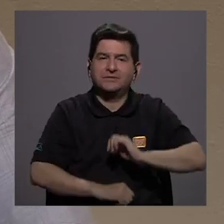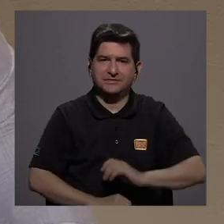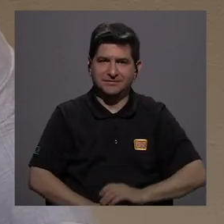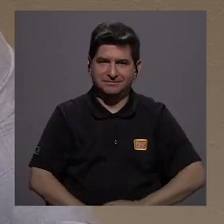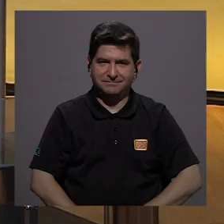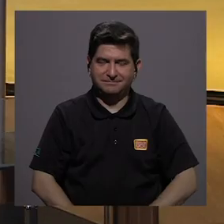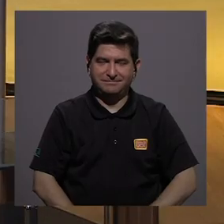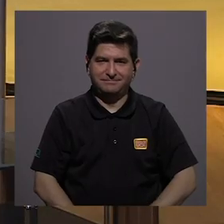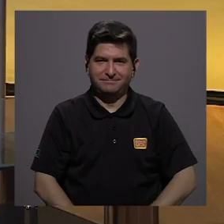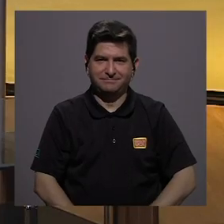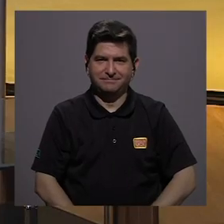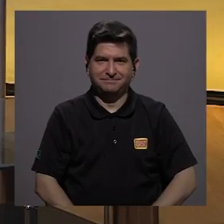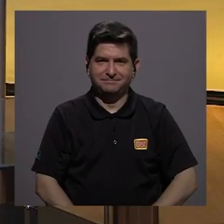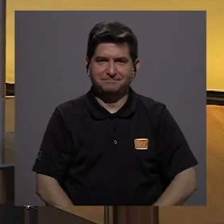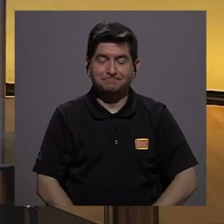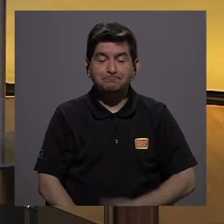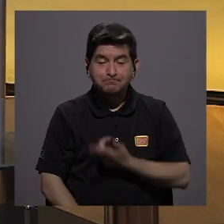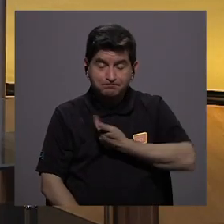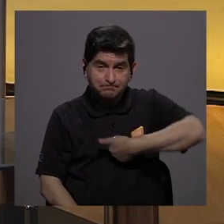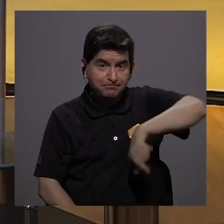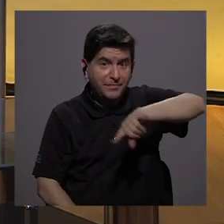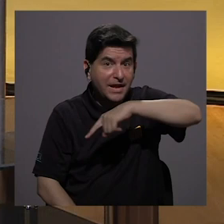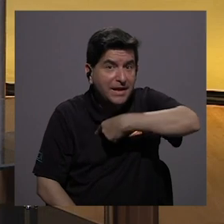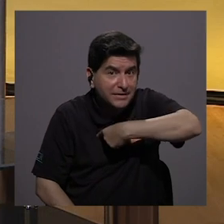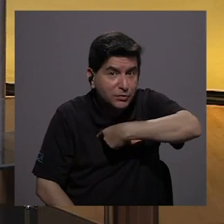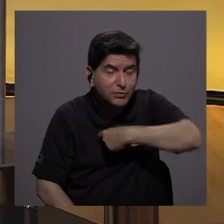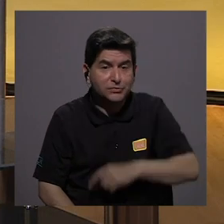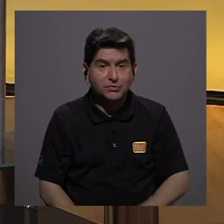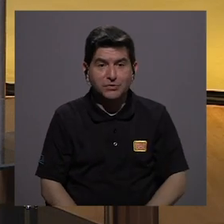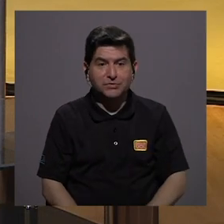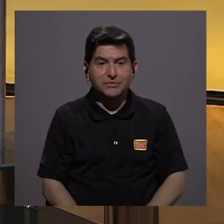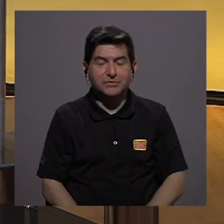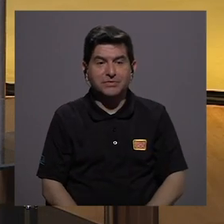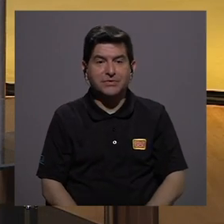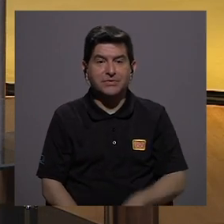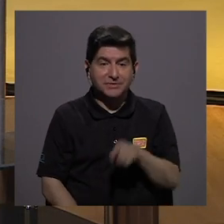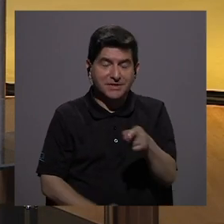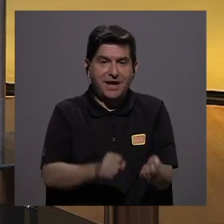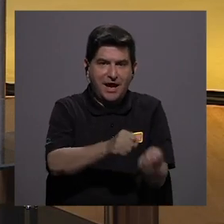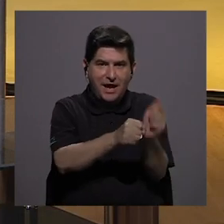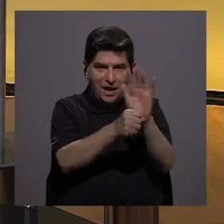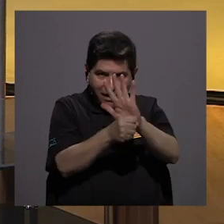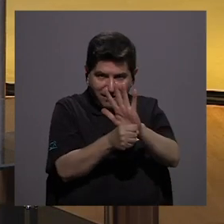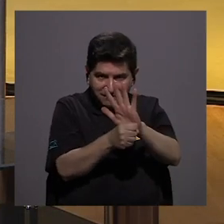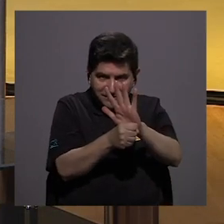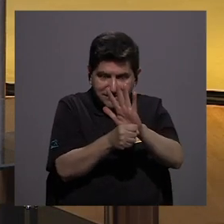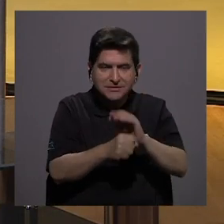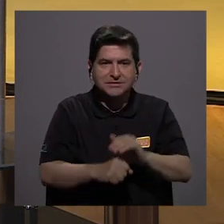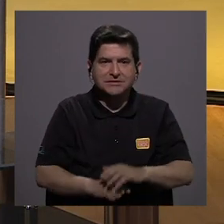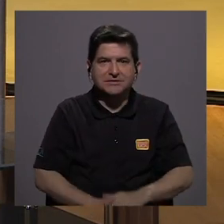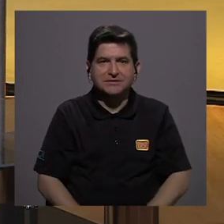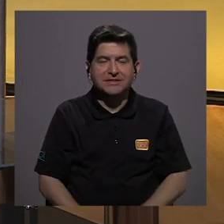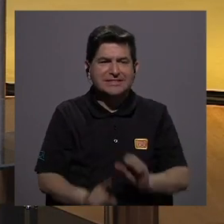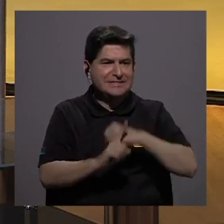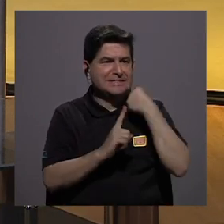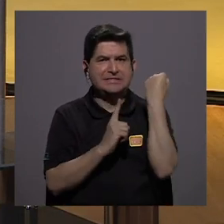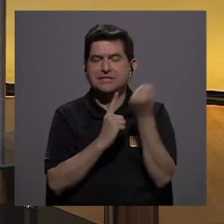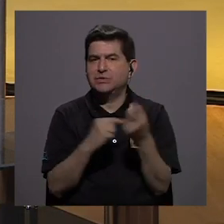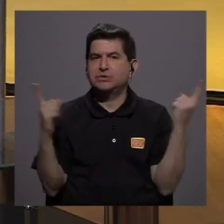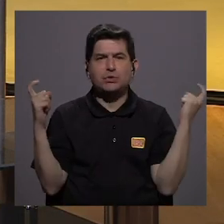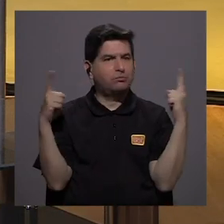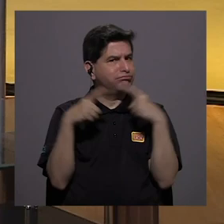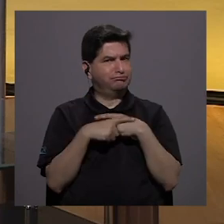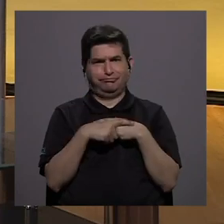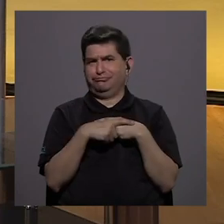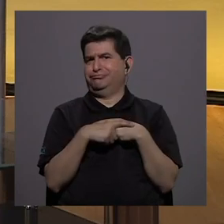Francisco? A nosotros nos agarró, digámoslo así, el COVID-19 en una situación muy